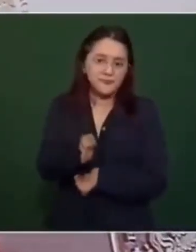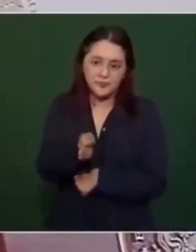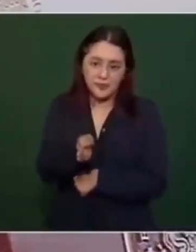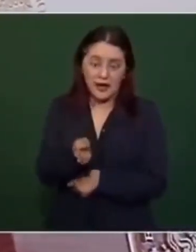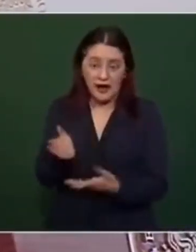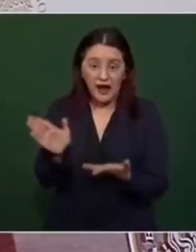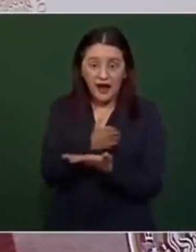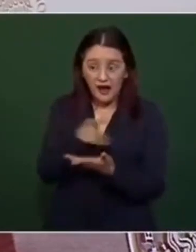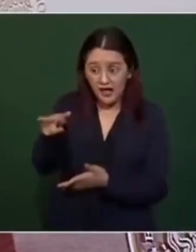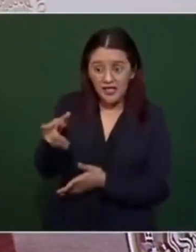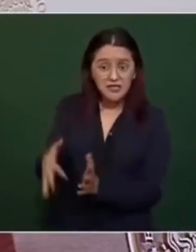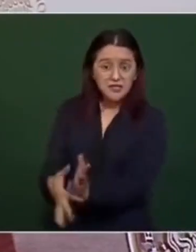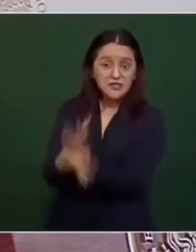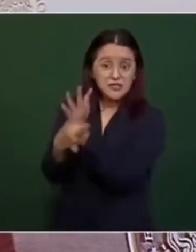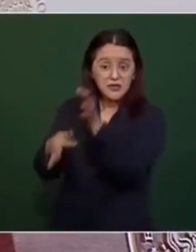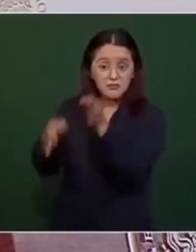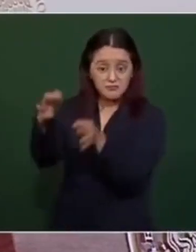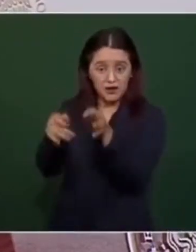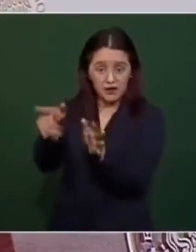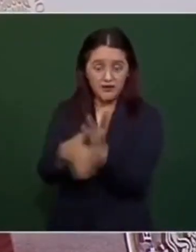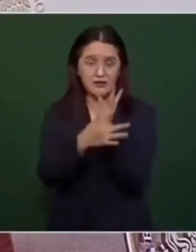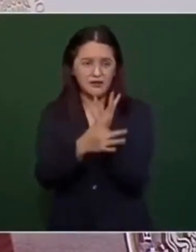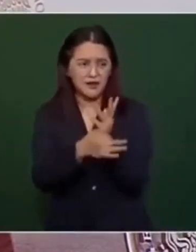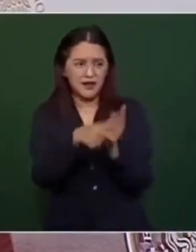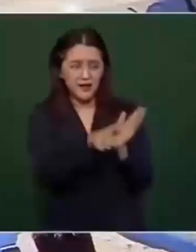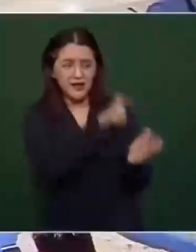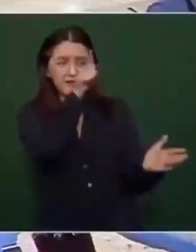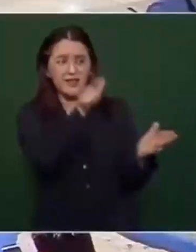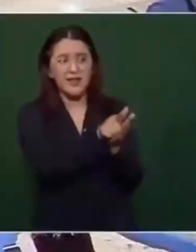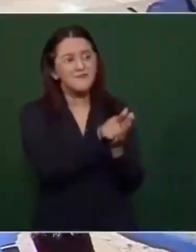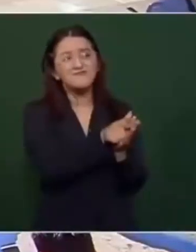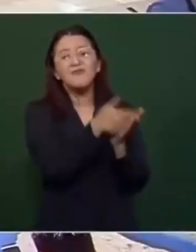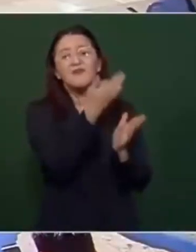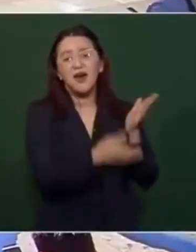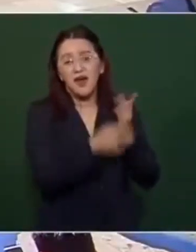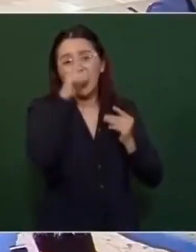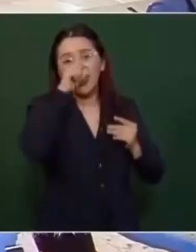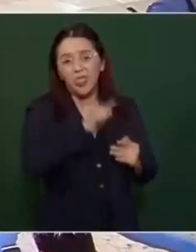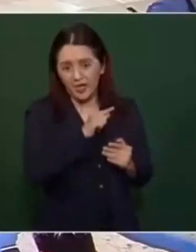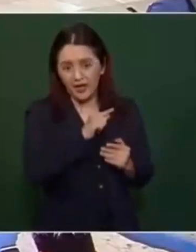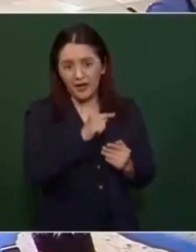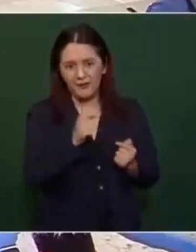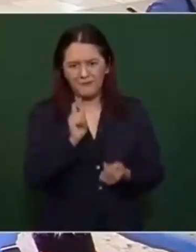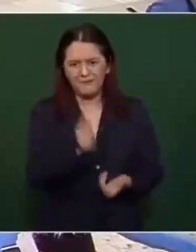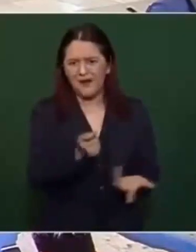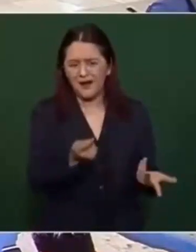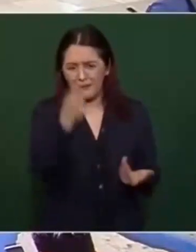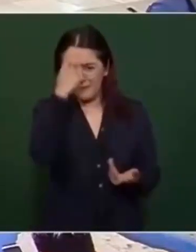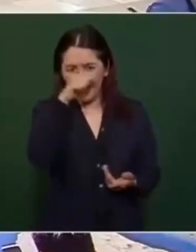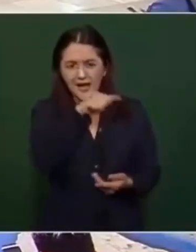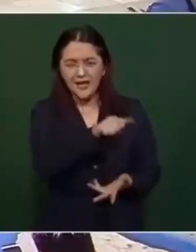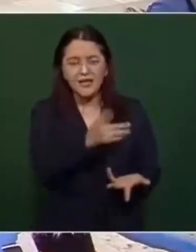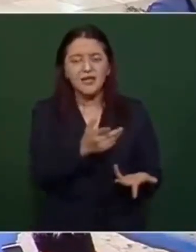declaran inconstitucional la ley para que sea la defensa la que